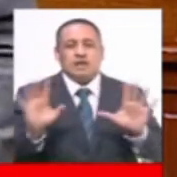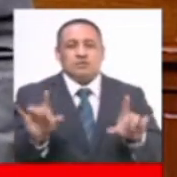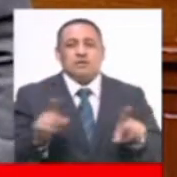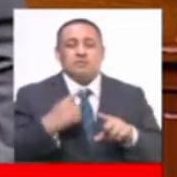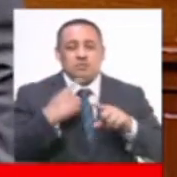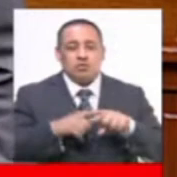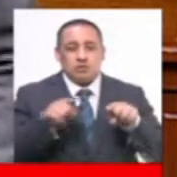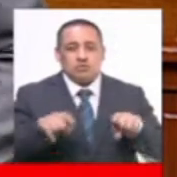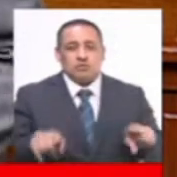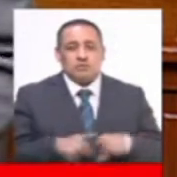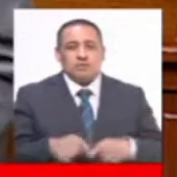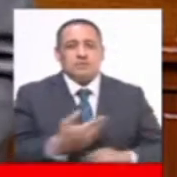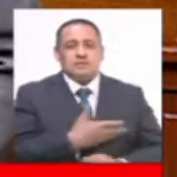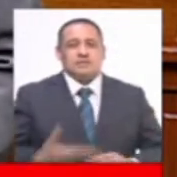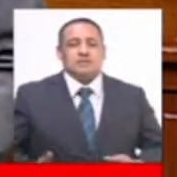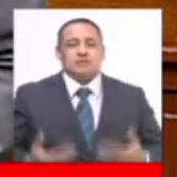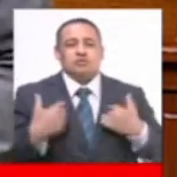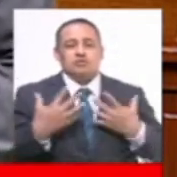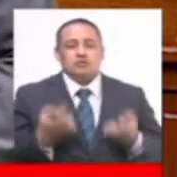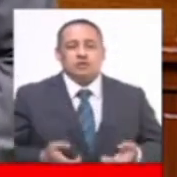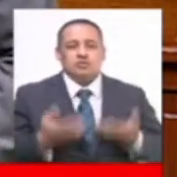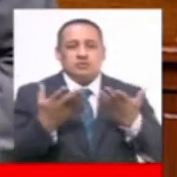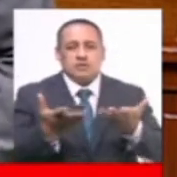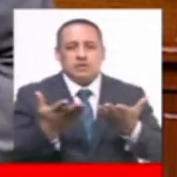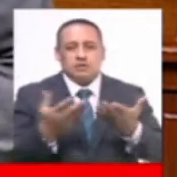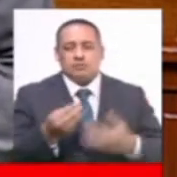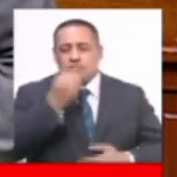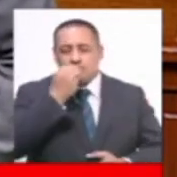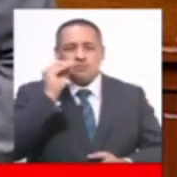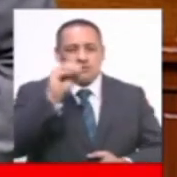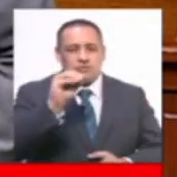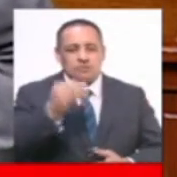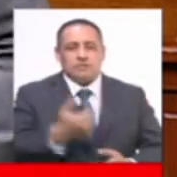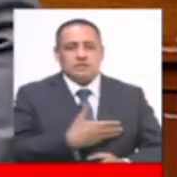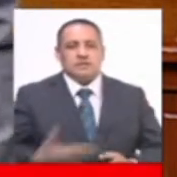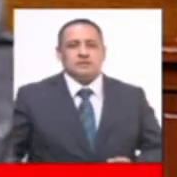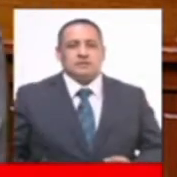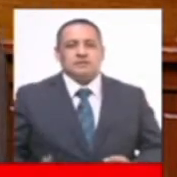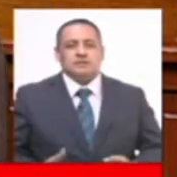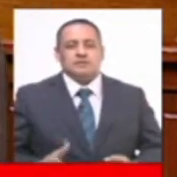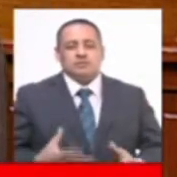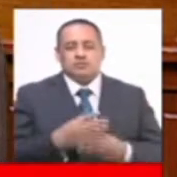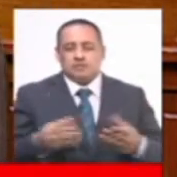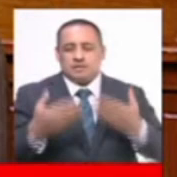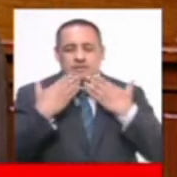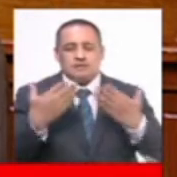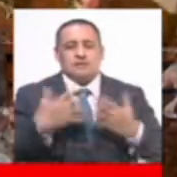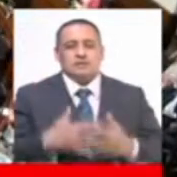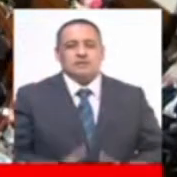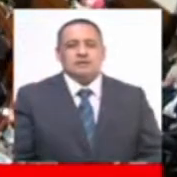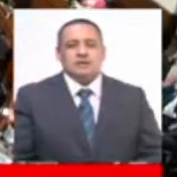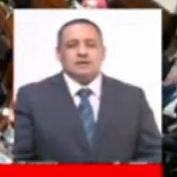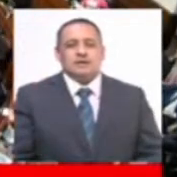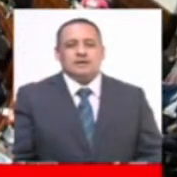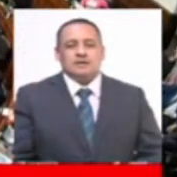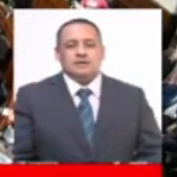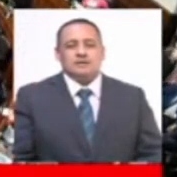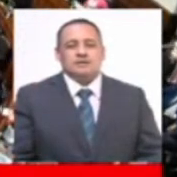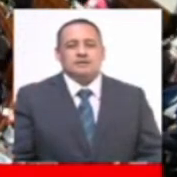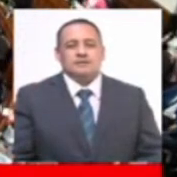por ello, presidenta, quiero darle un beso a la distancia. Un beso, presidenta. Muchas gracias.